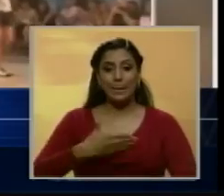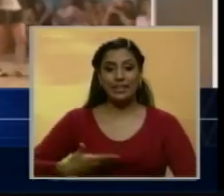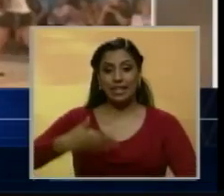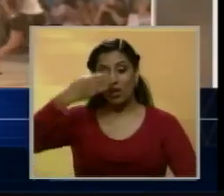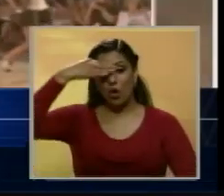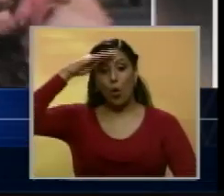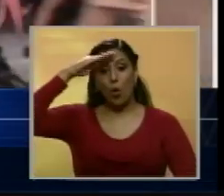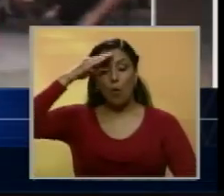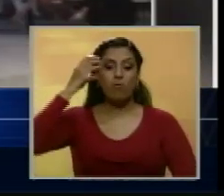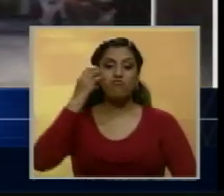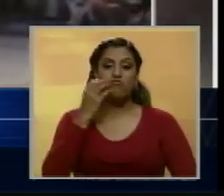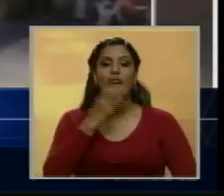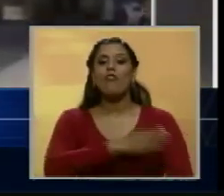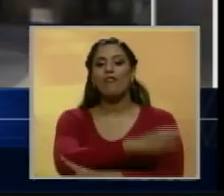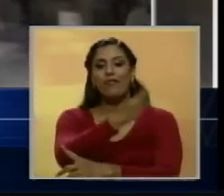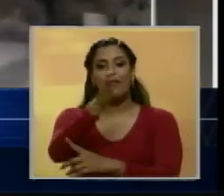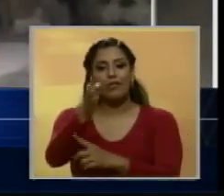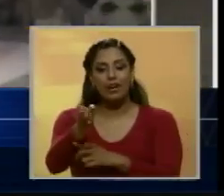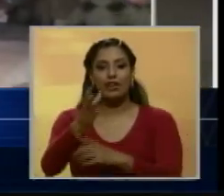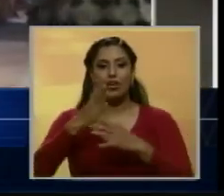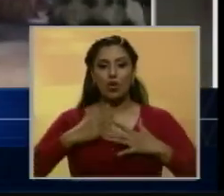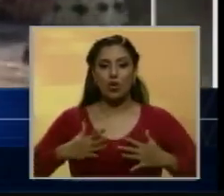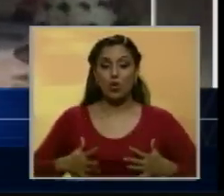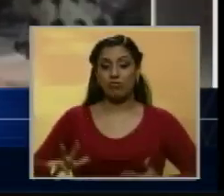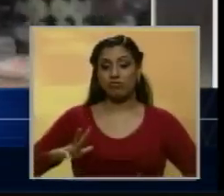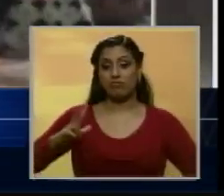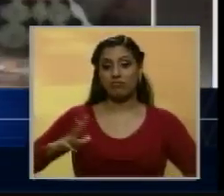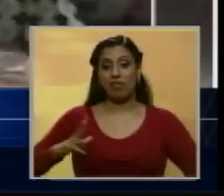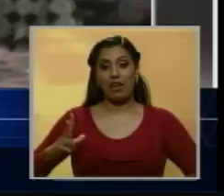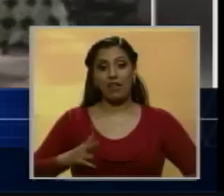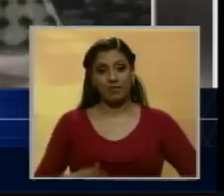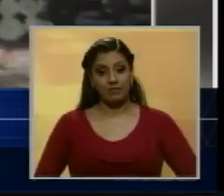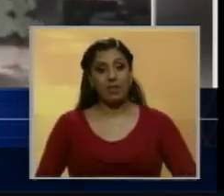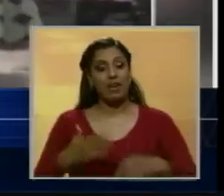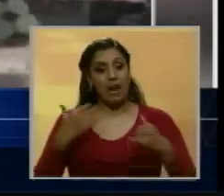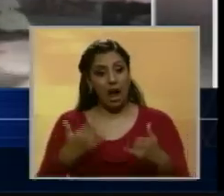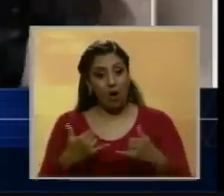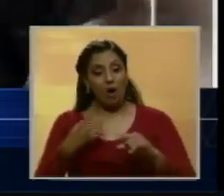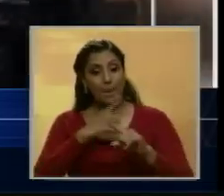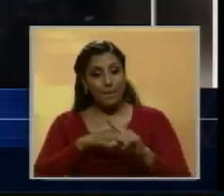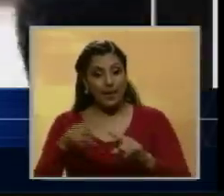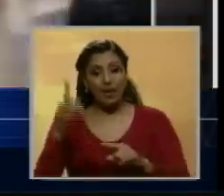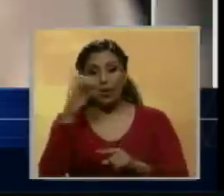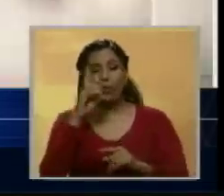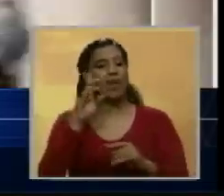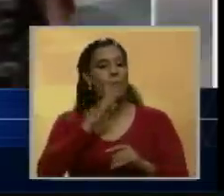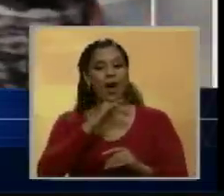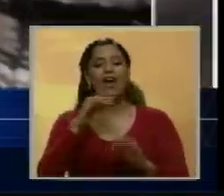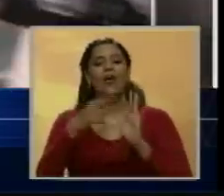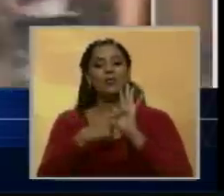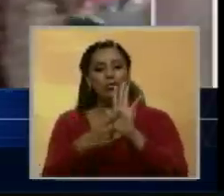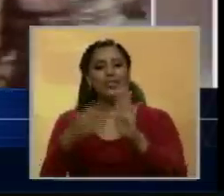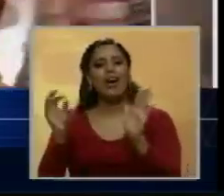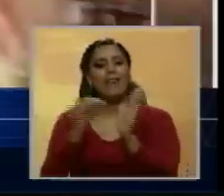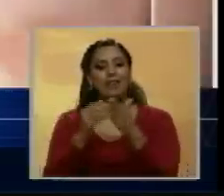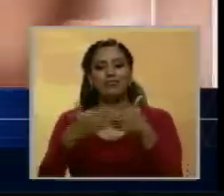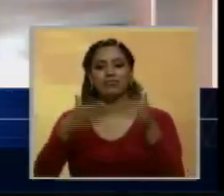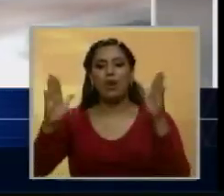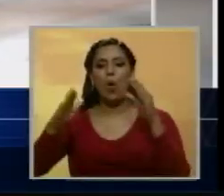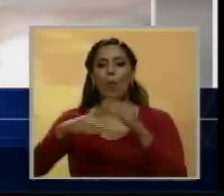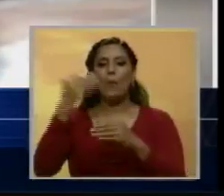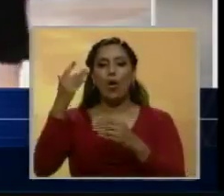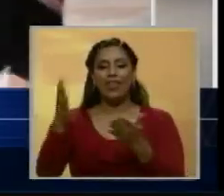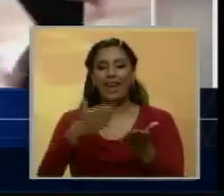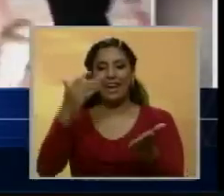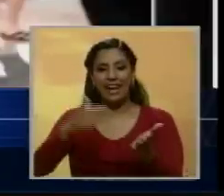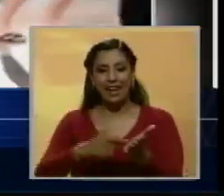cubano Fidel Castro, fue uno de los que vistió lujosos diseños de Chanel. Sin duda, Cuba muestra una reapertura hacia la moda y